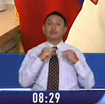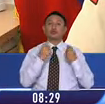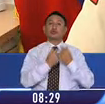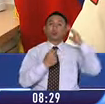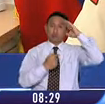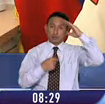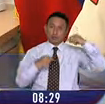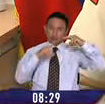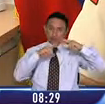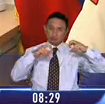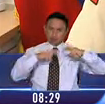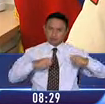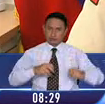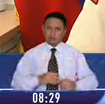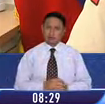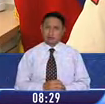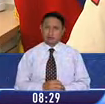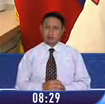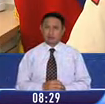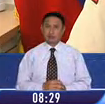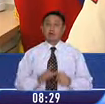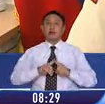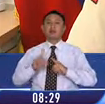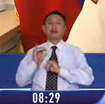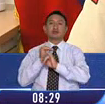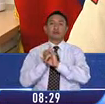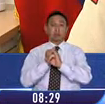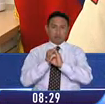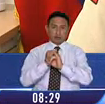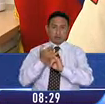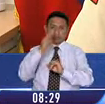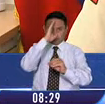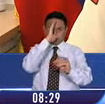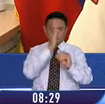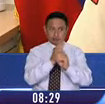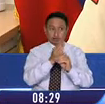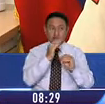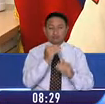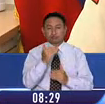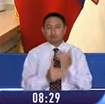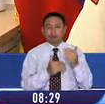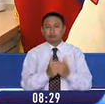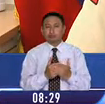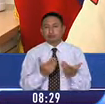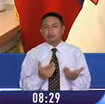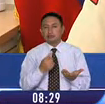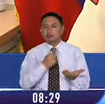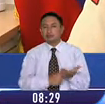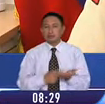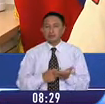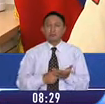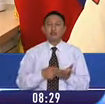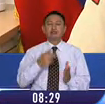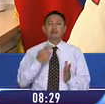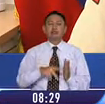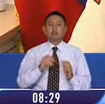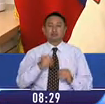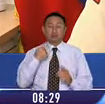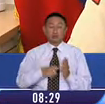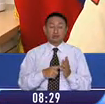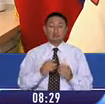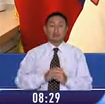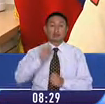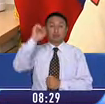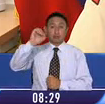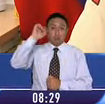investigativo e interagenciales con la finalidad de ir determinando algunas circunstancias como son de apoyo, como